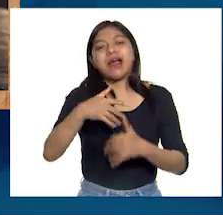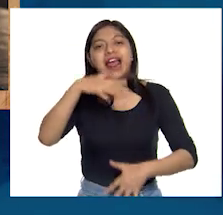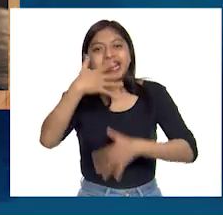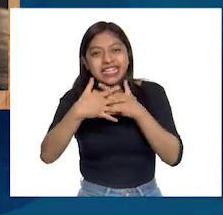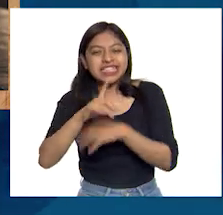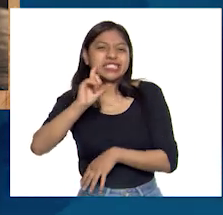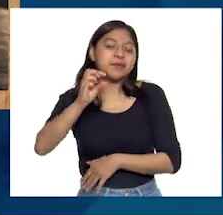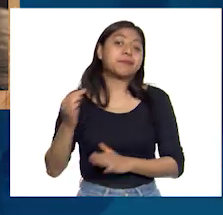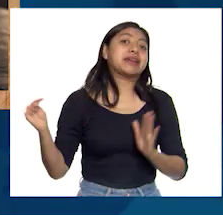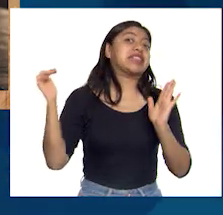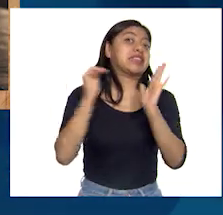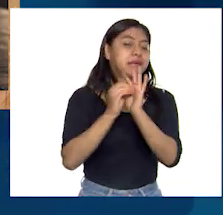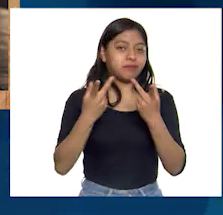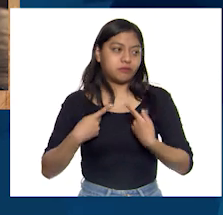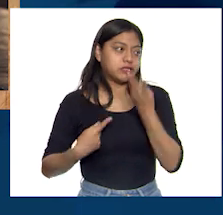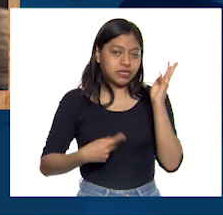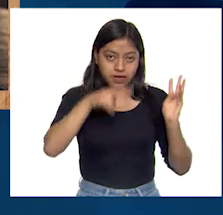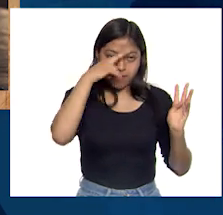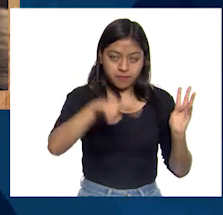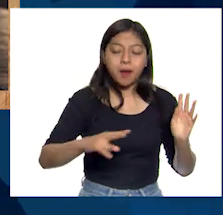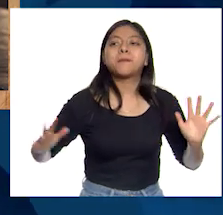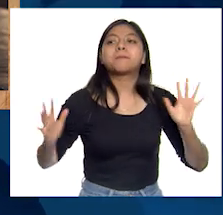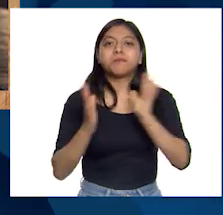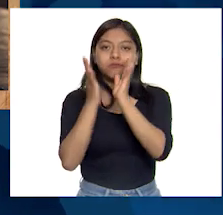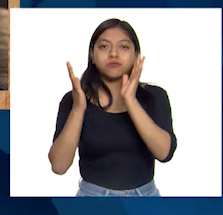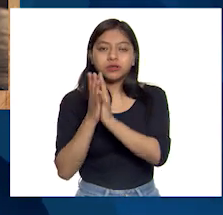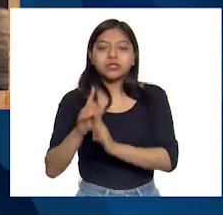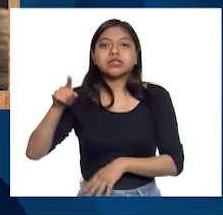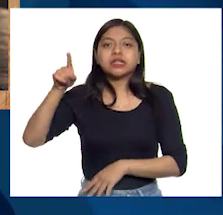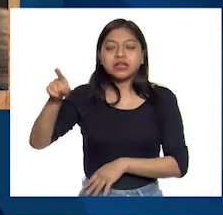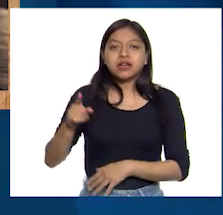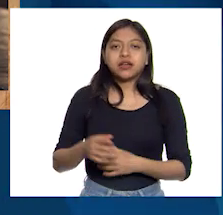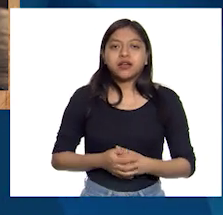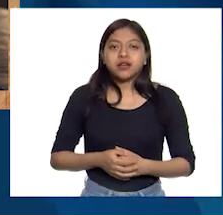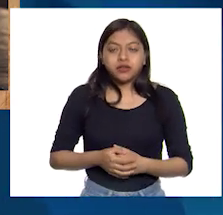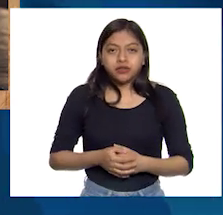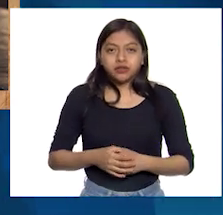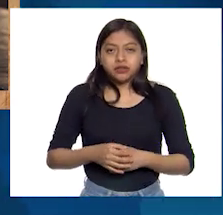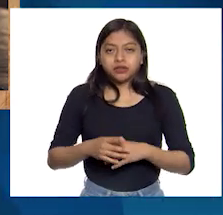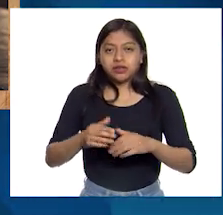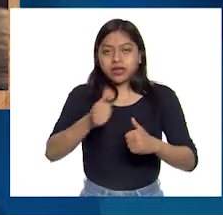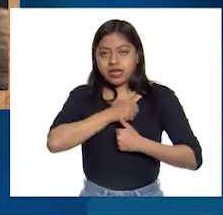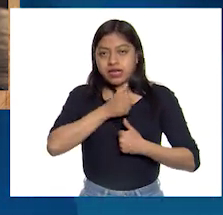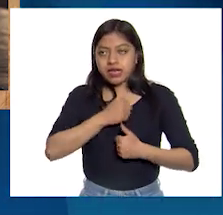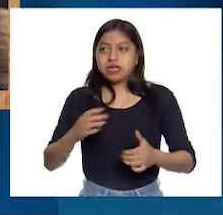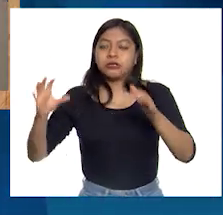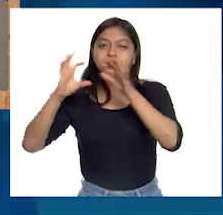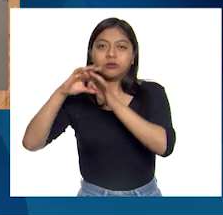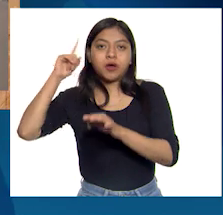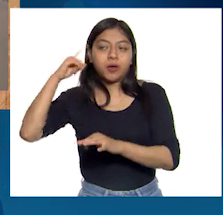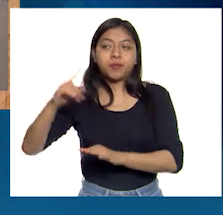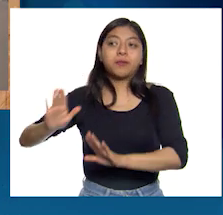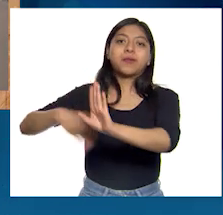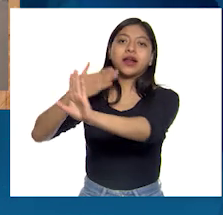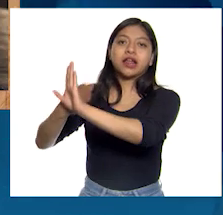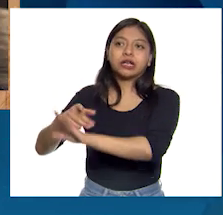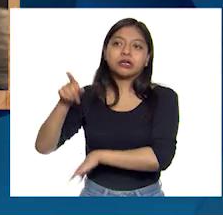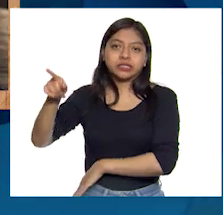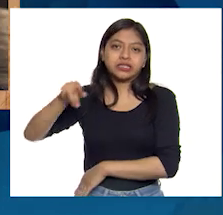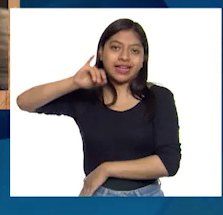mil mexicanos participaron formalmente dentro de las tropas del ejército aliado combatiendo a las potencias del